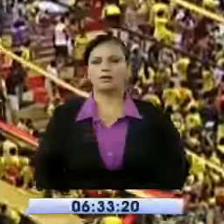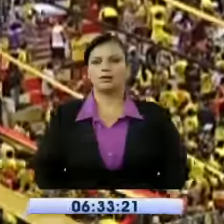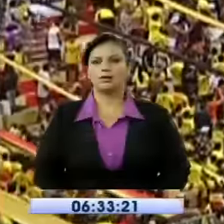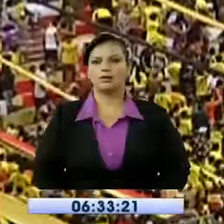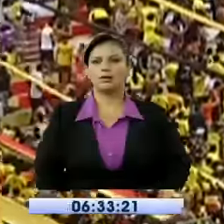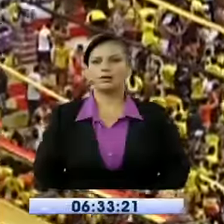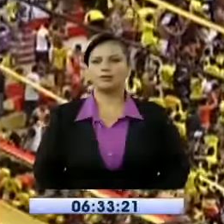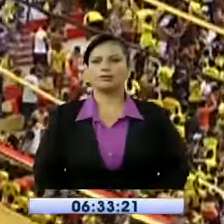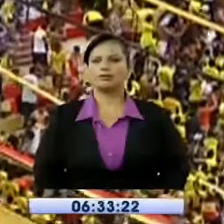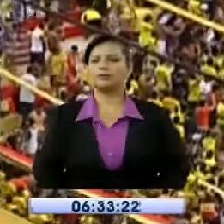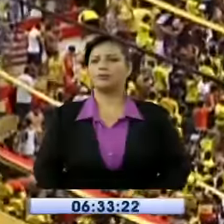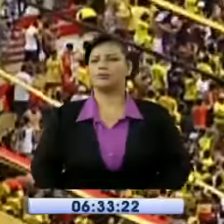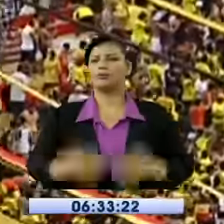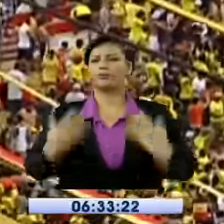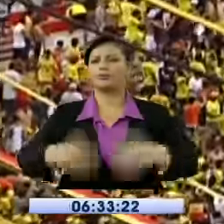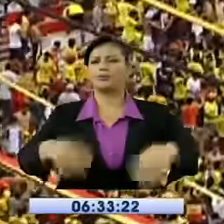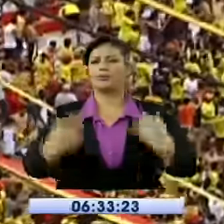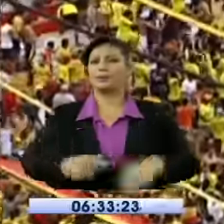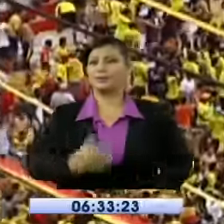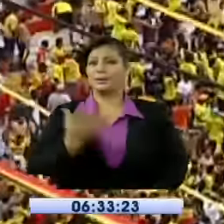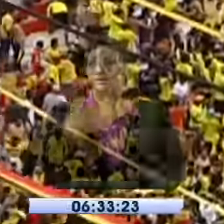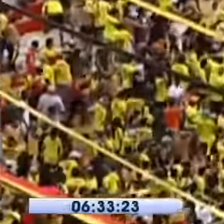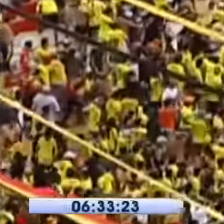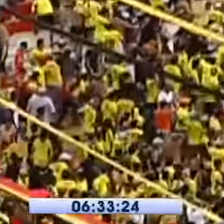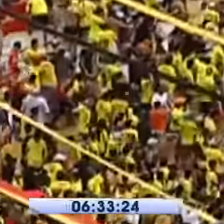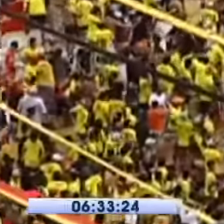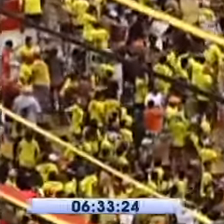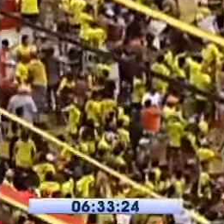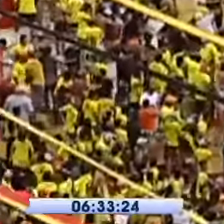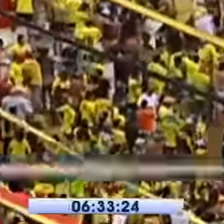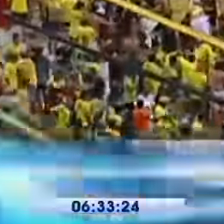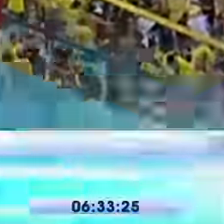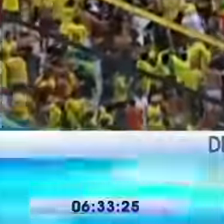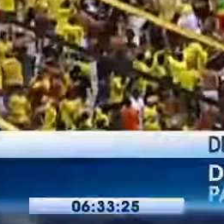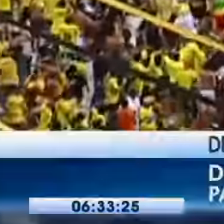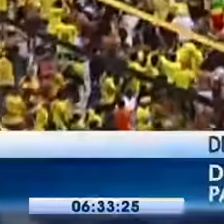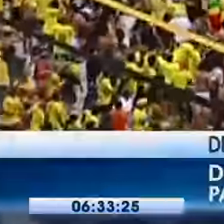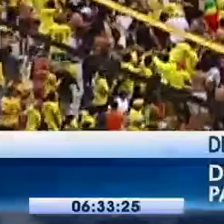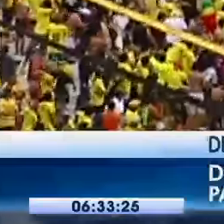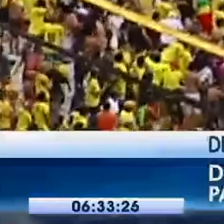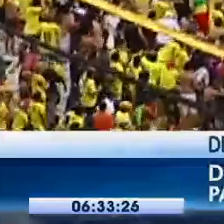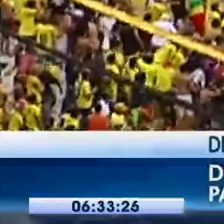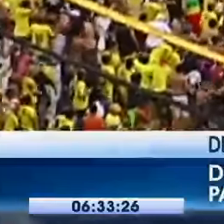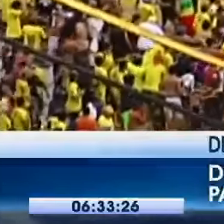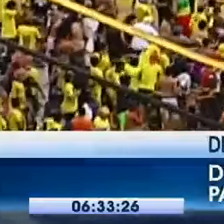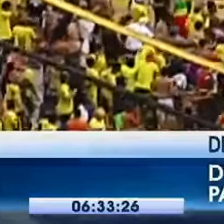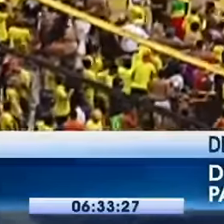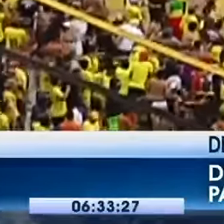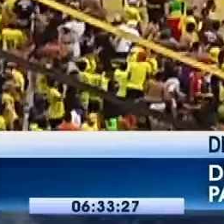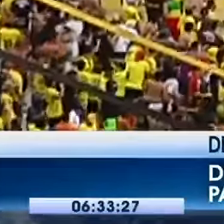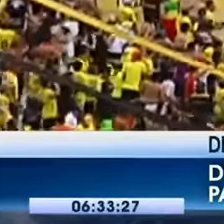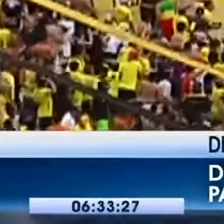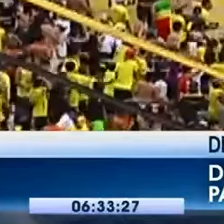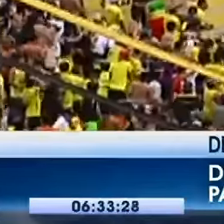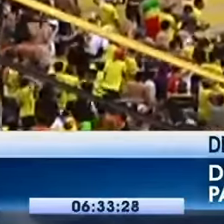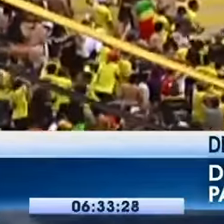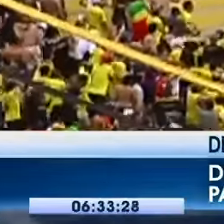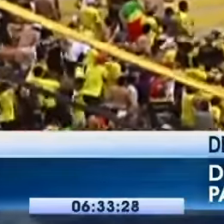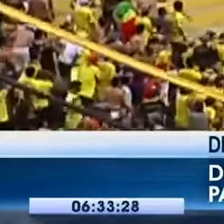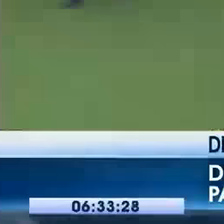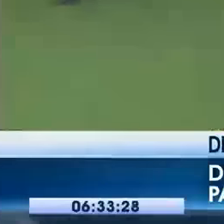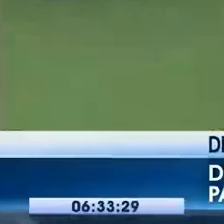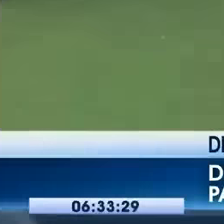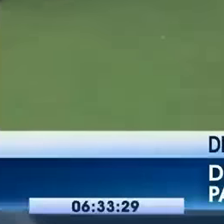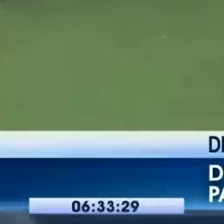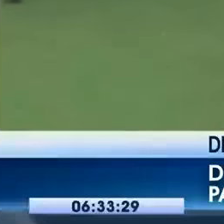Una riña desencadenó violentos desmanes en la localidad general sur del Estadio Monumental. Mientras en